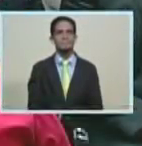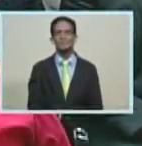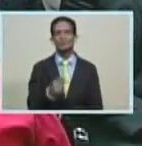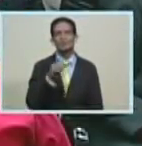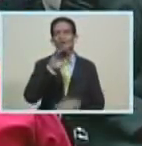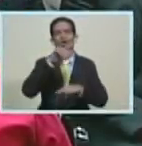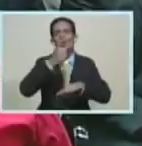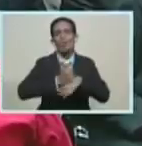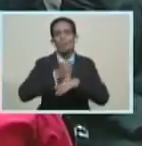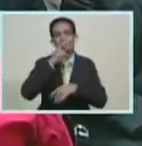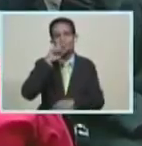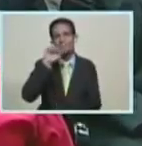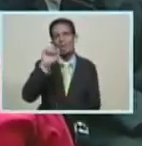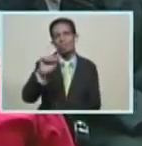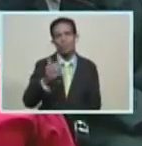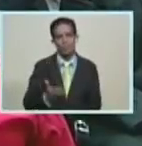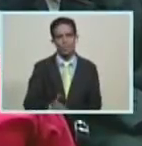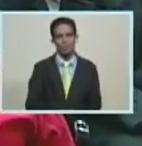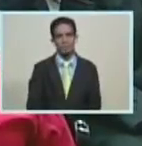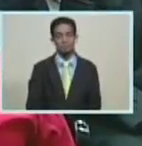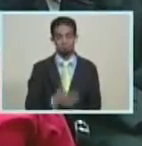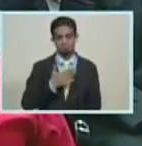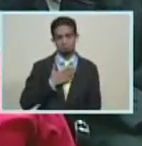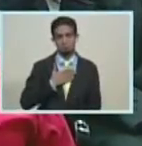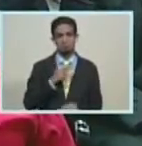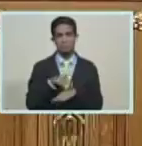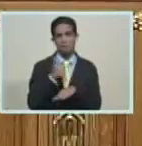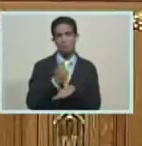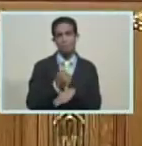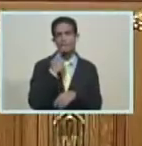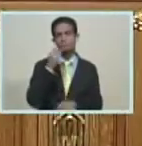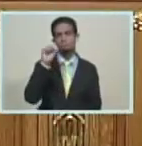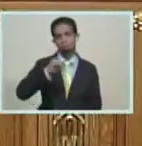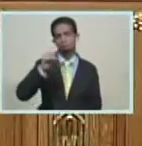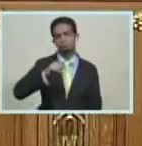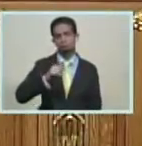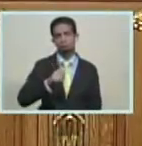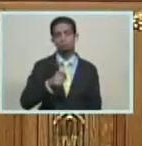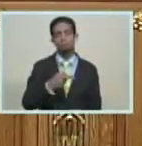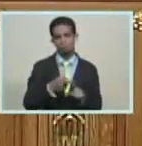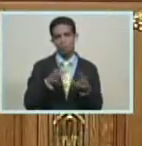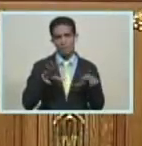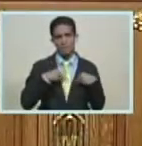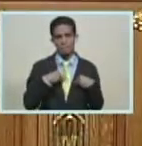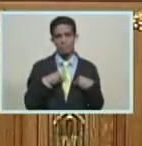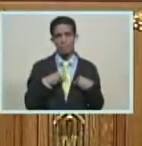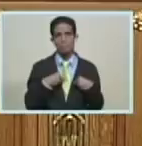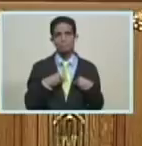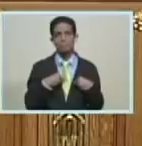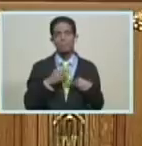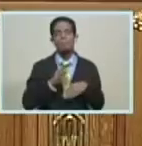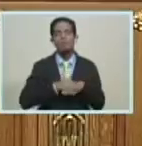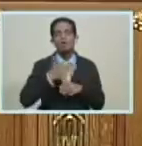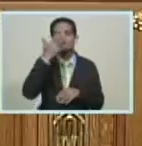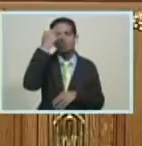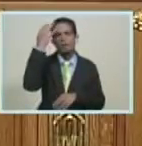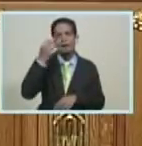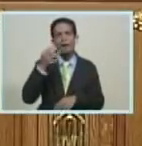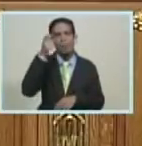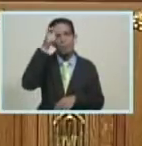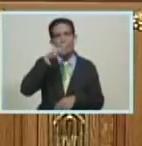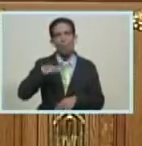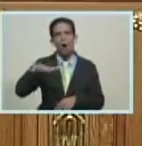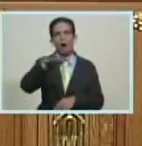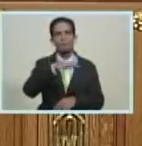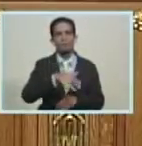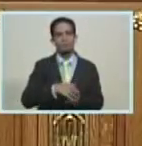Culpa de Maduro. Asumo mis culpas, pues. Pero asumo mis responsabilidades, porque creo en el pueblo, creo en las